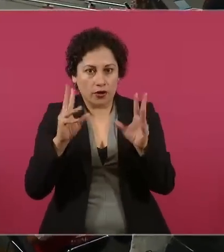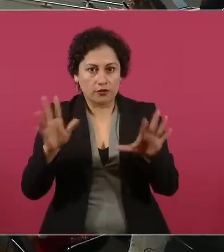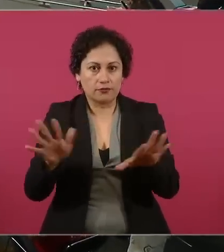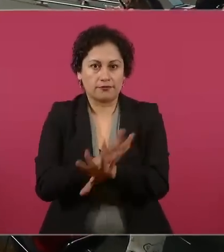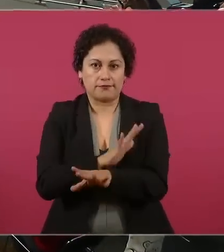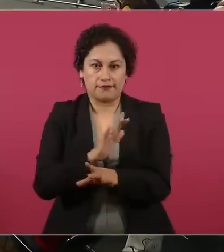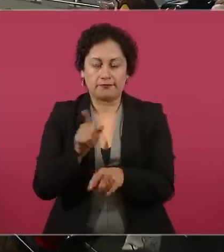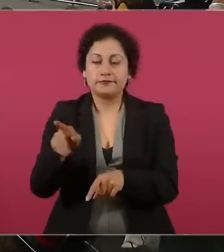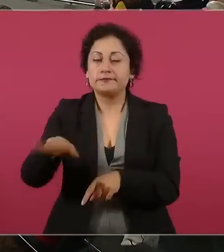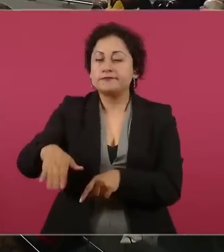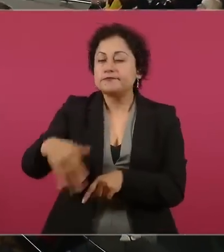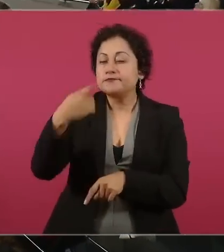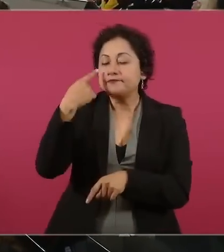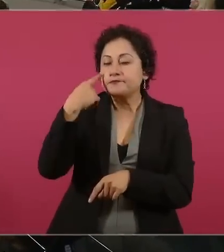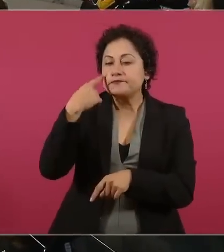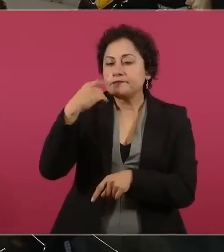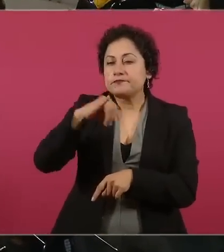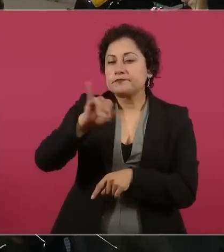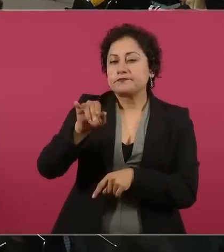la